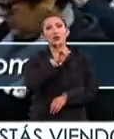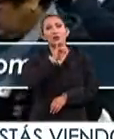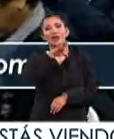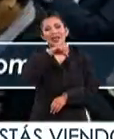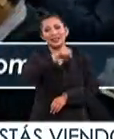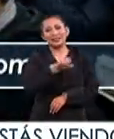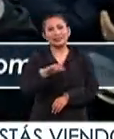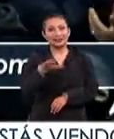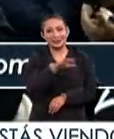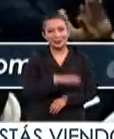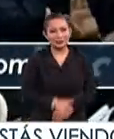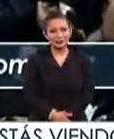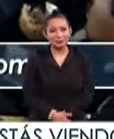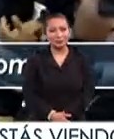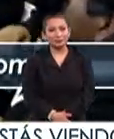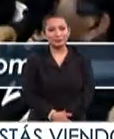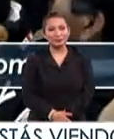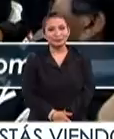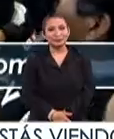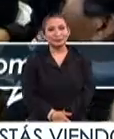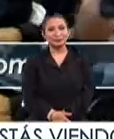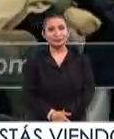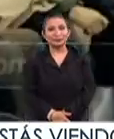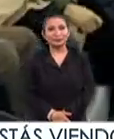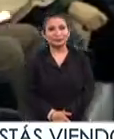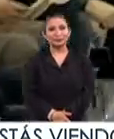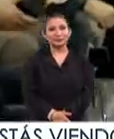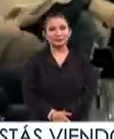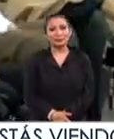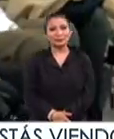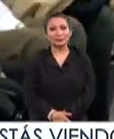e Instituciones de Educación Superior, la ANUIES.